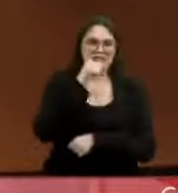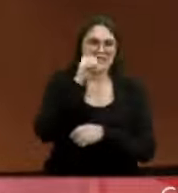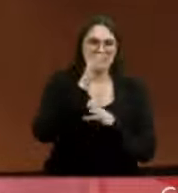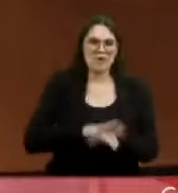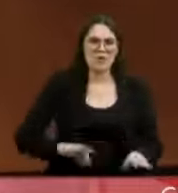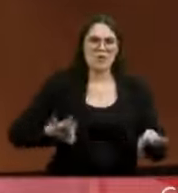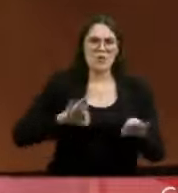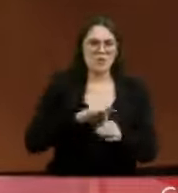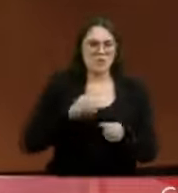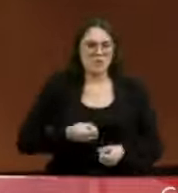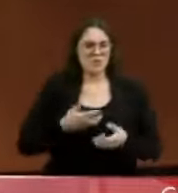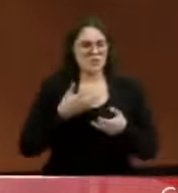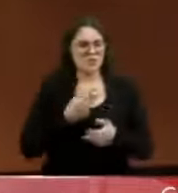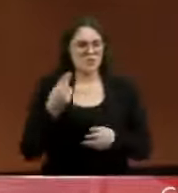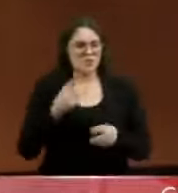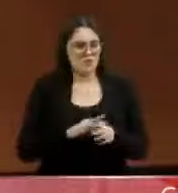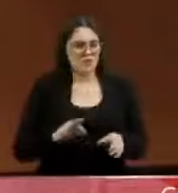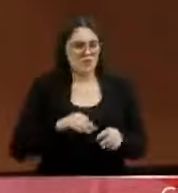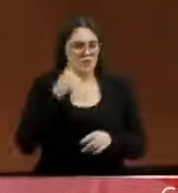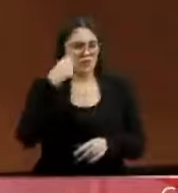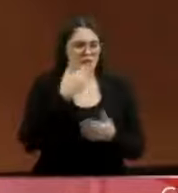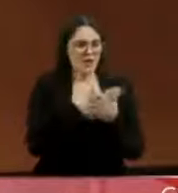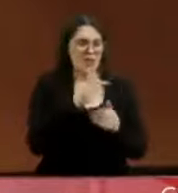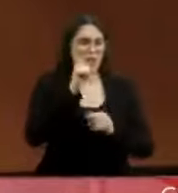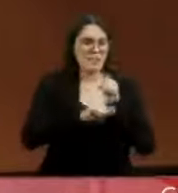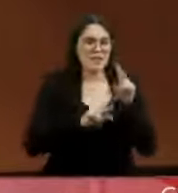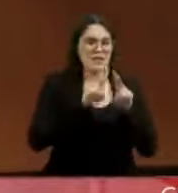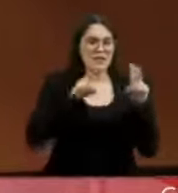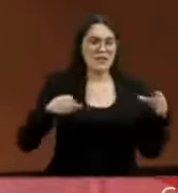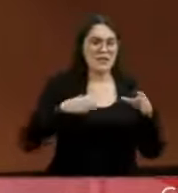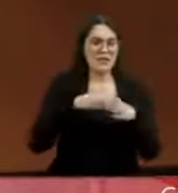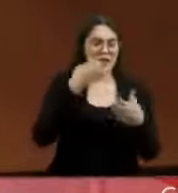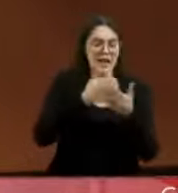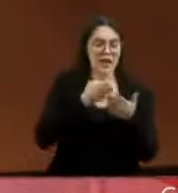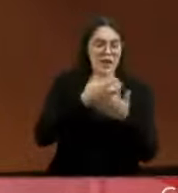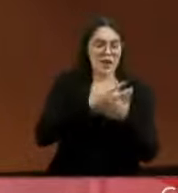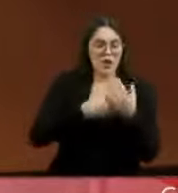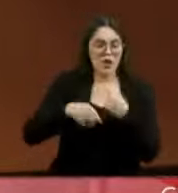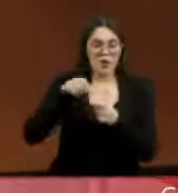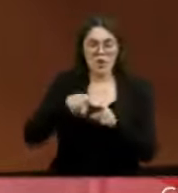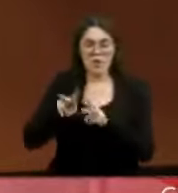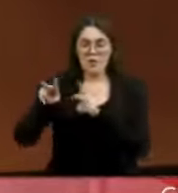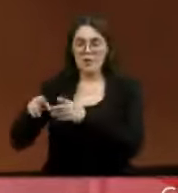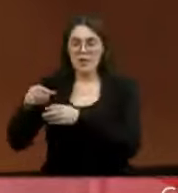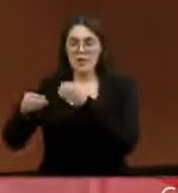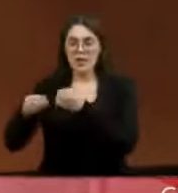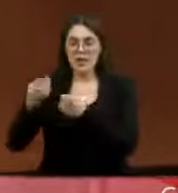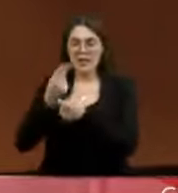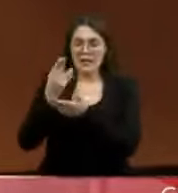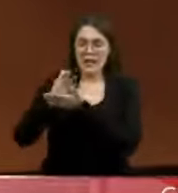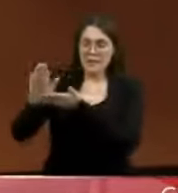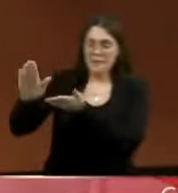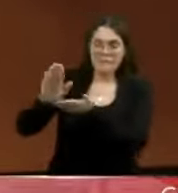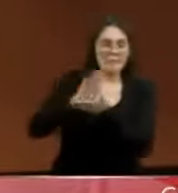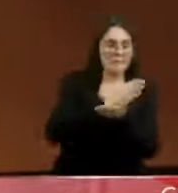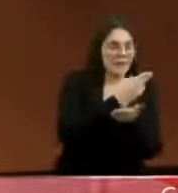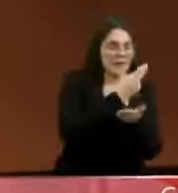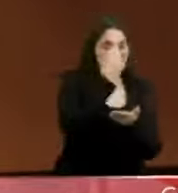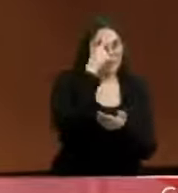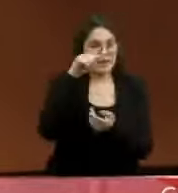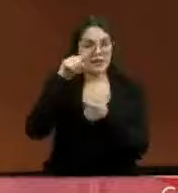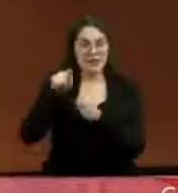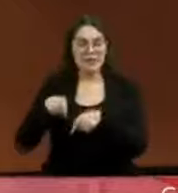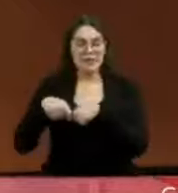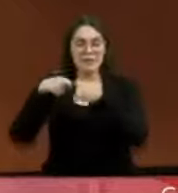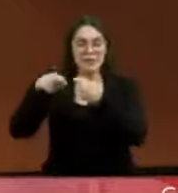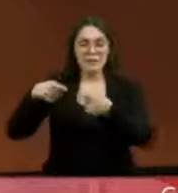fundamental para separar al poder económico del poder judicial, para acercar la justicia